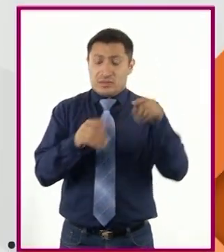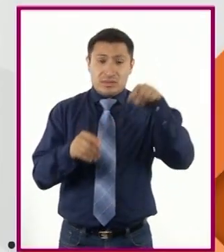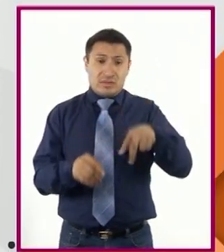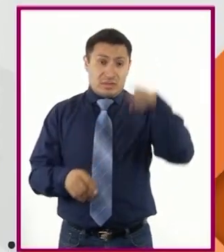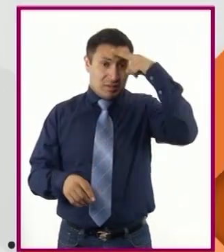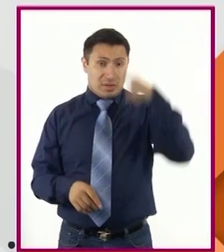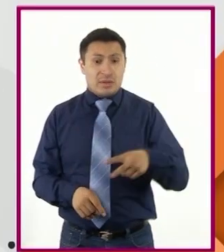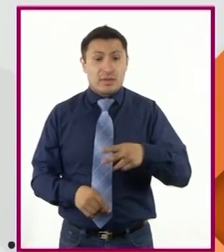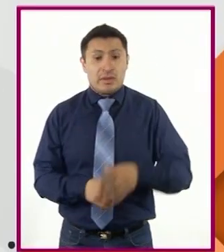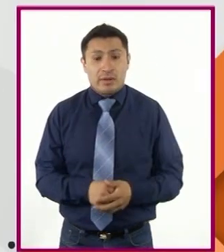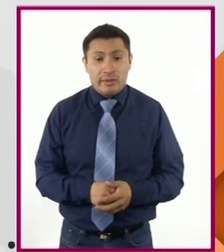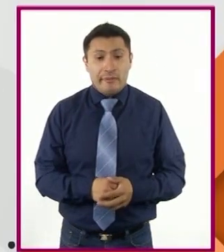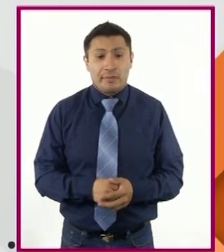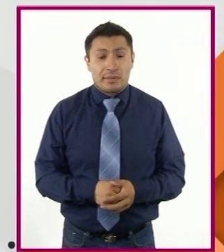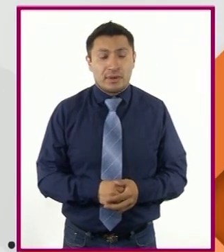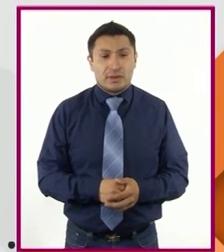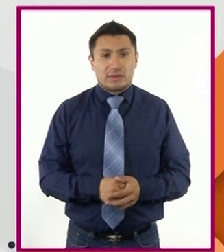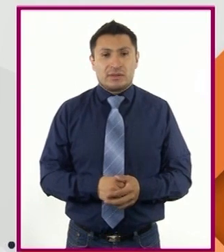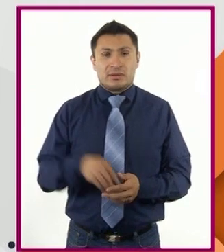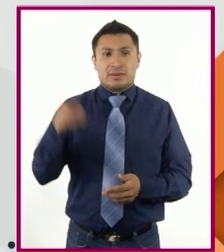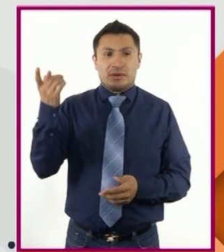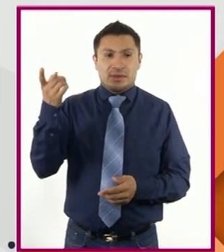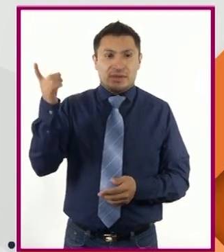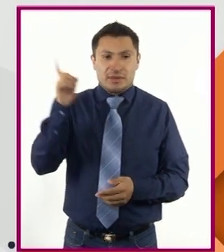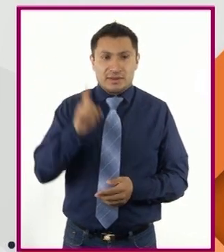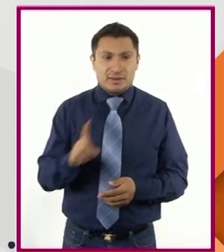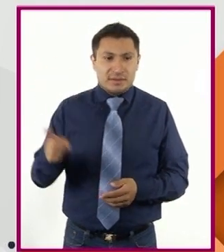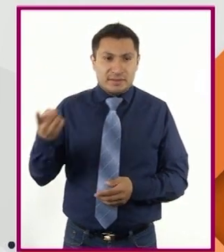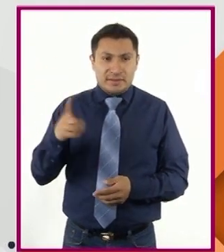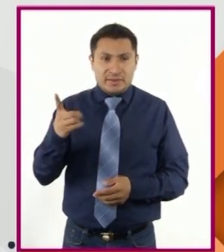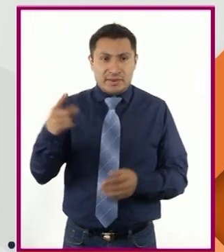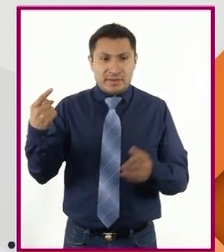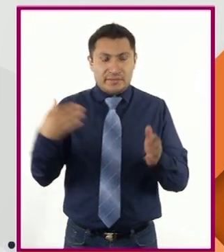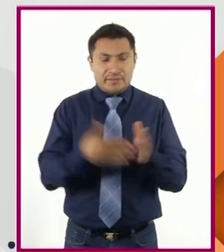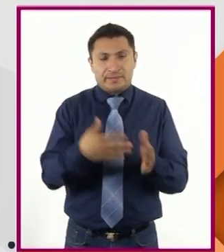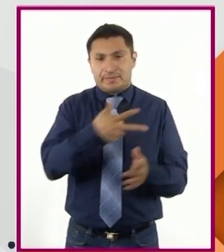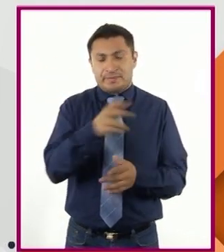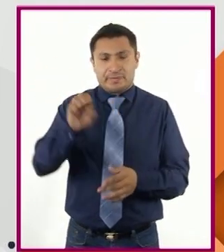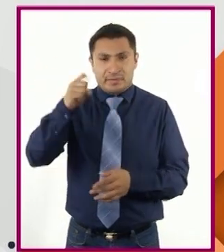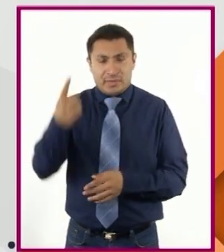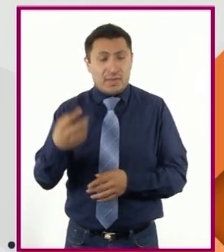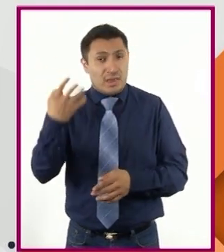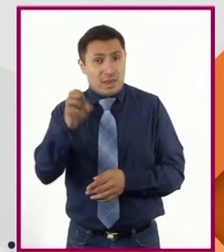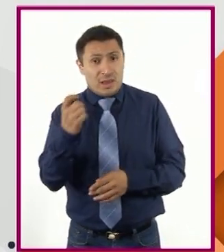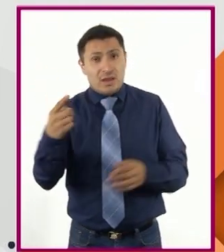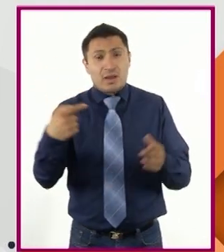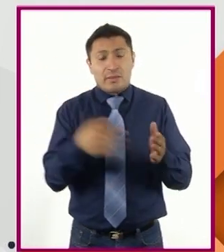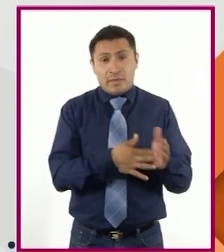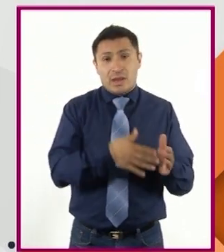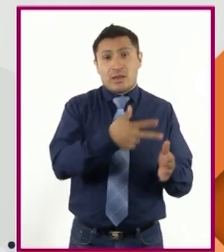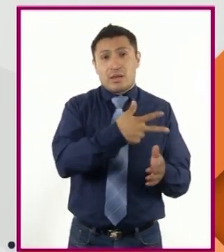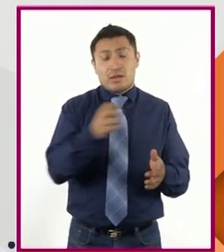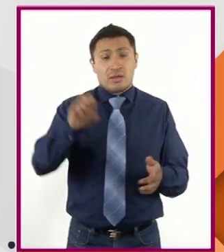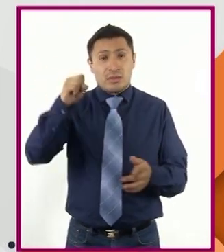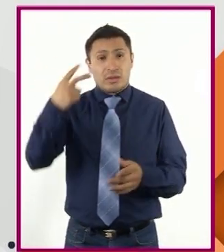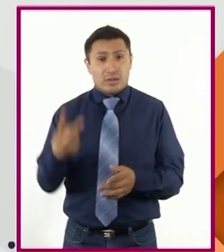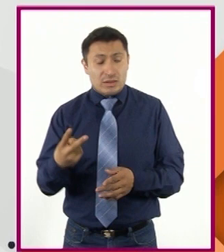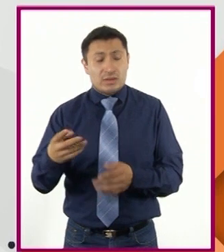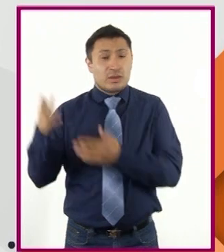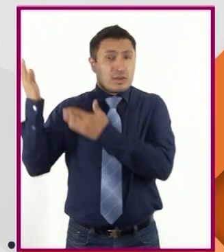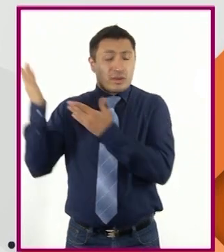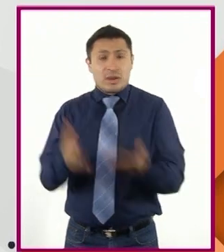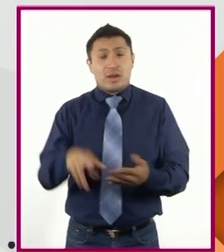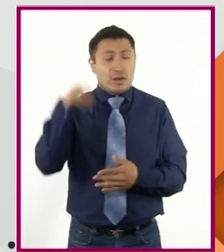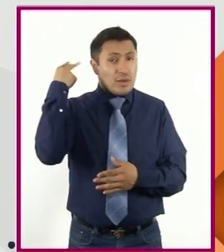mexicana. Entre diciembre de 1861 y enero de 1862 llegaron al puerto